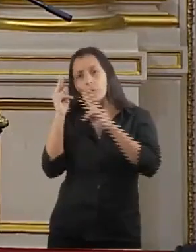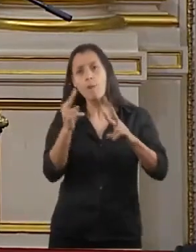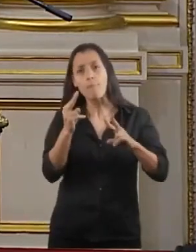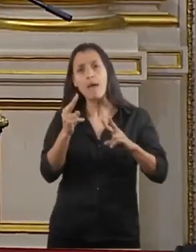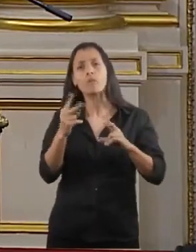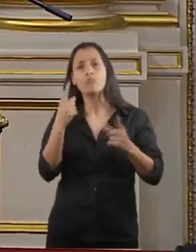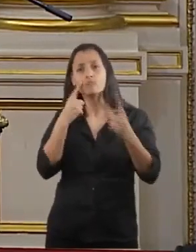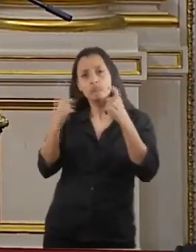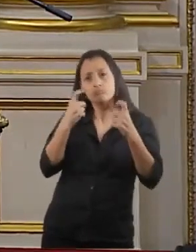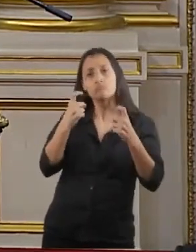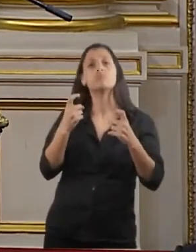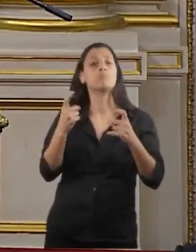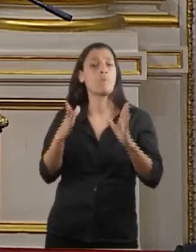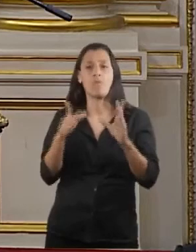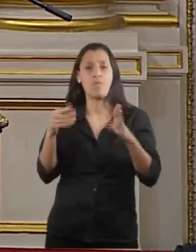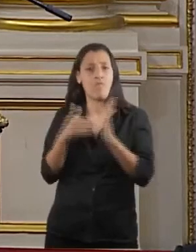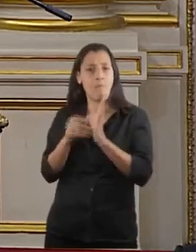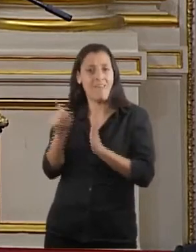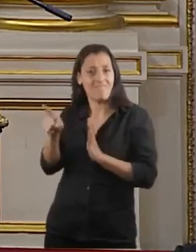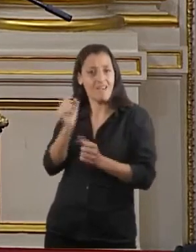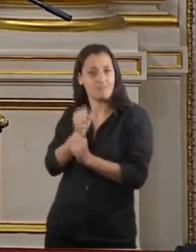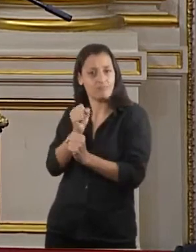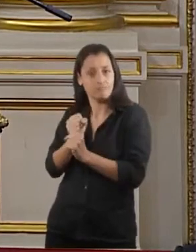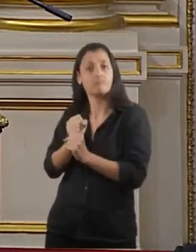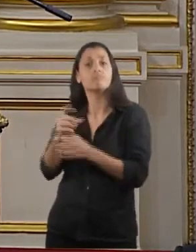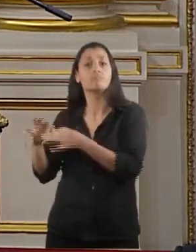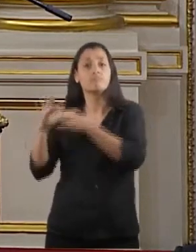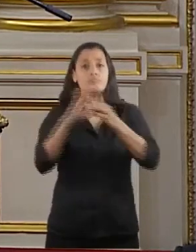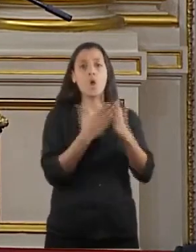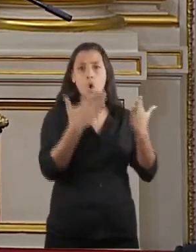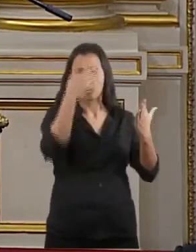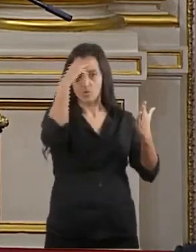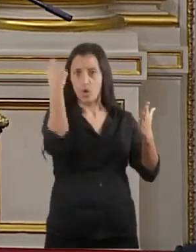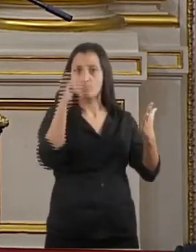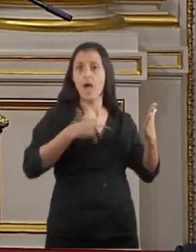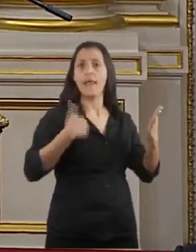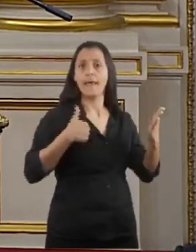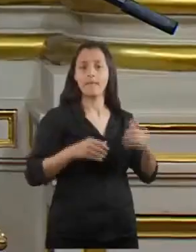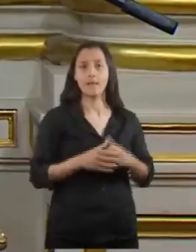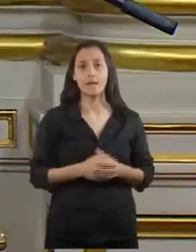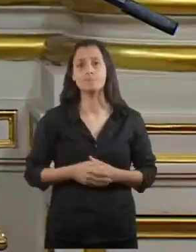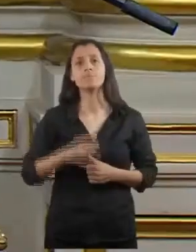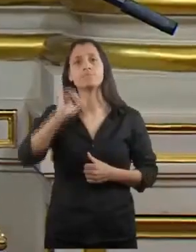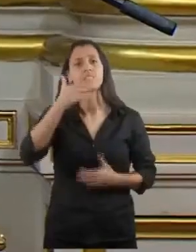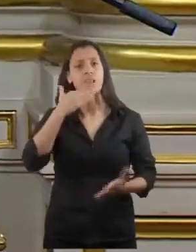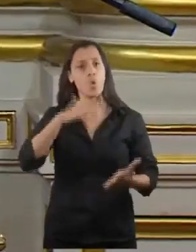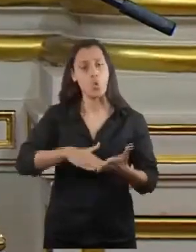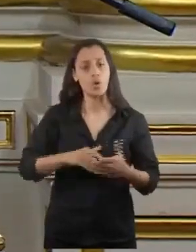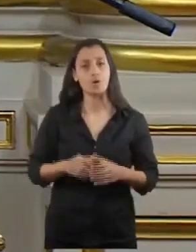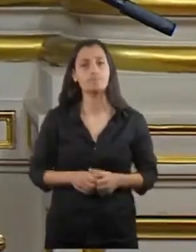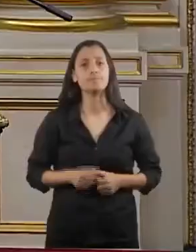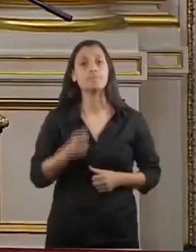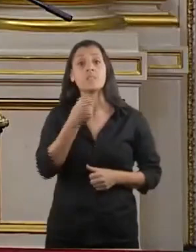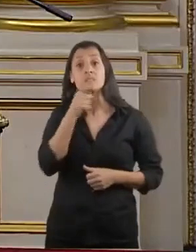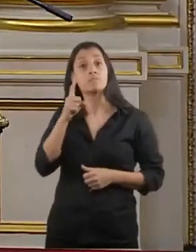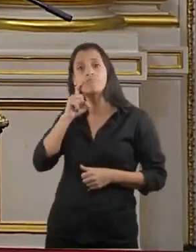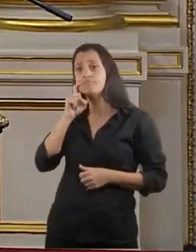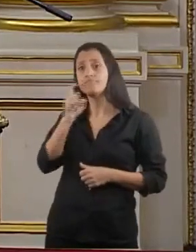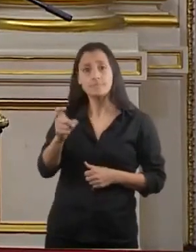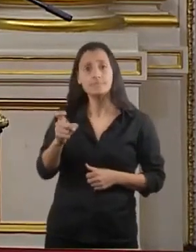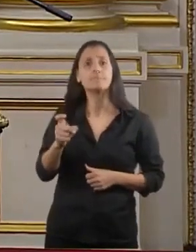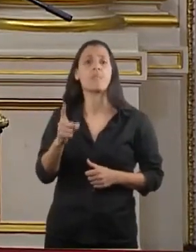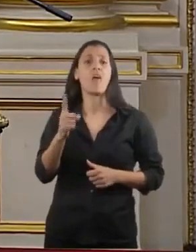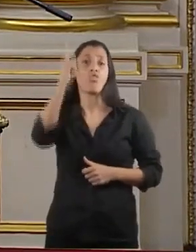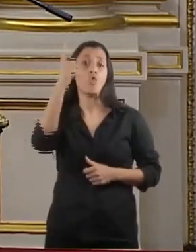haciendo cumplir en cuanto debo dependa la Constitución de la nación Argentina sí juro si así no lo